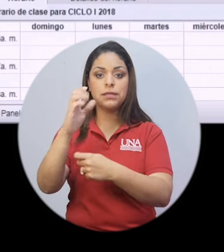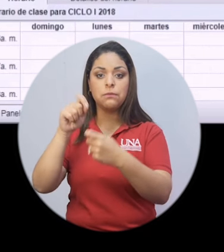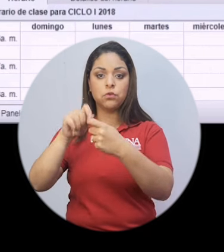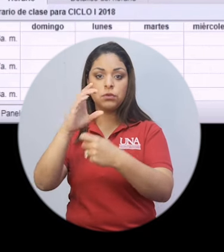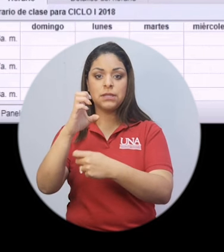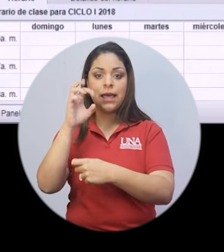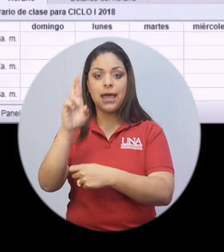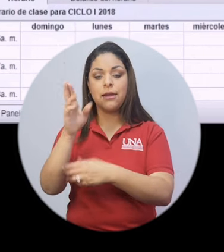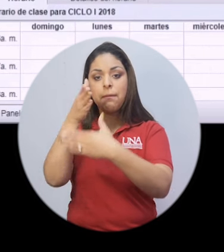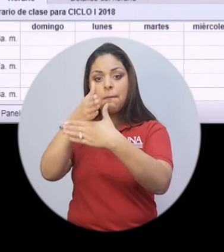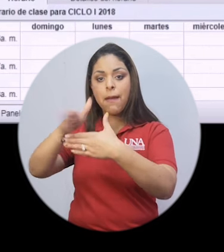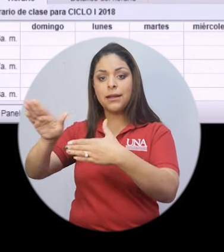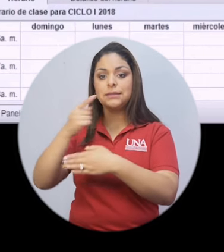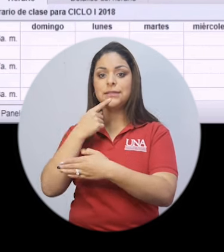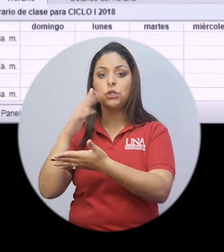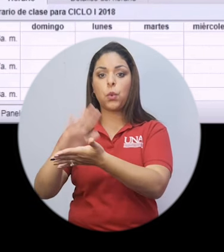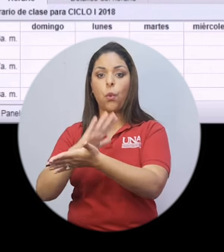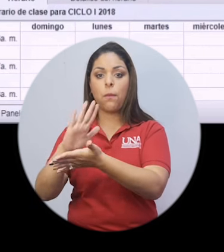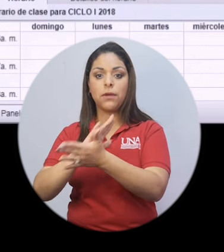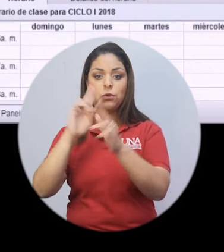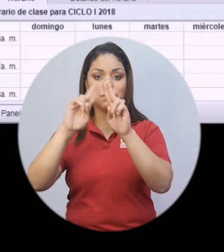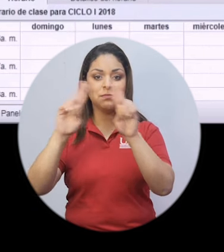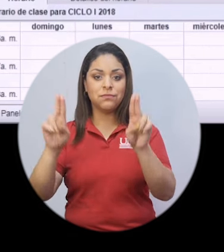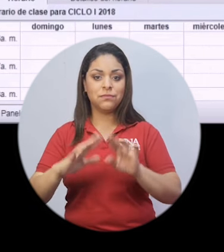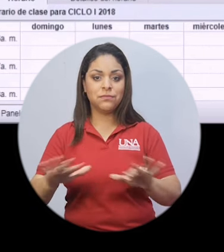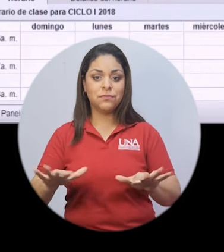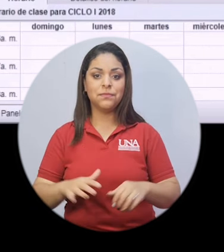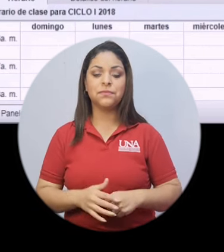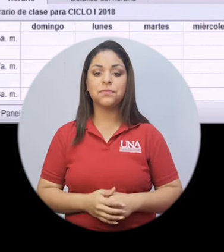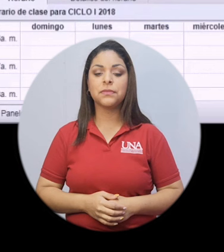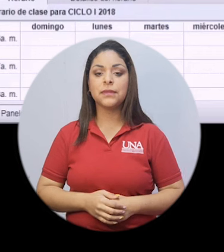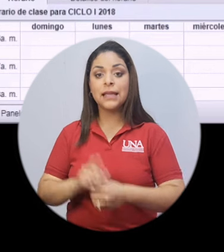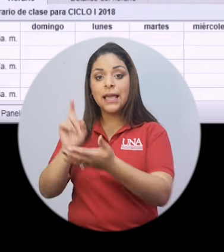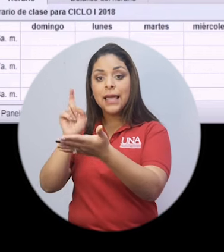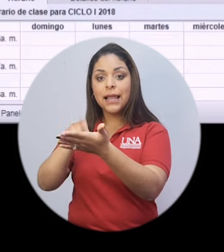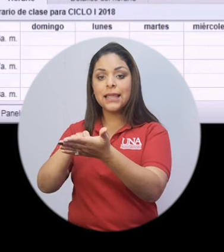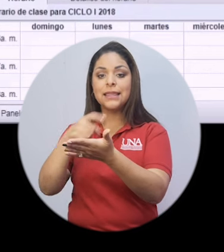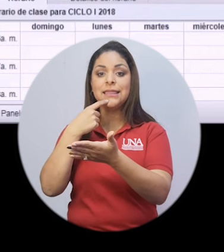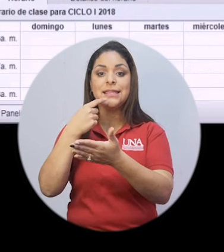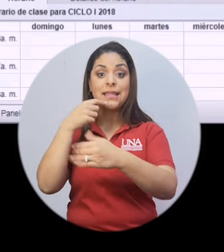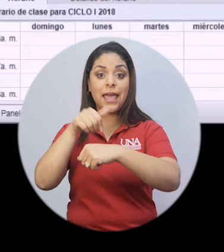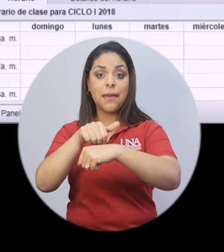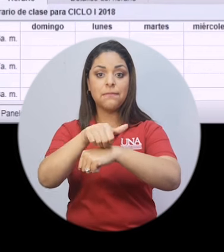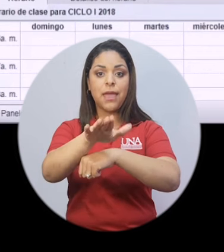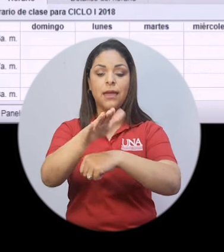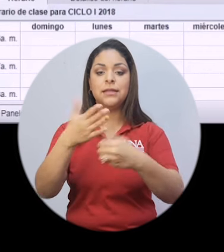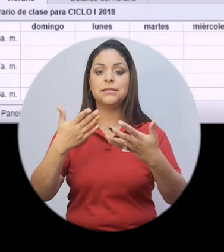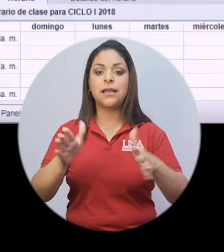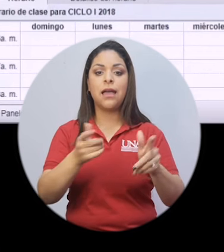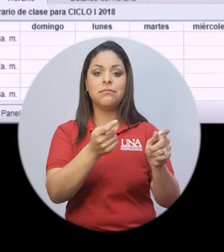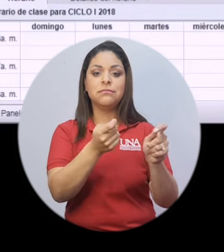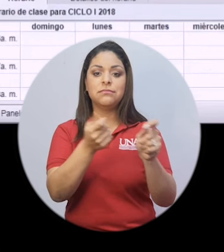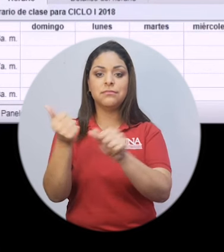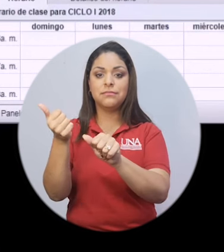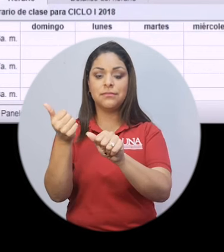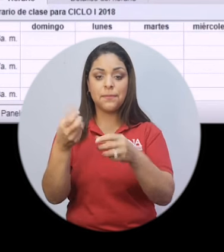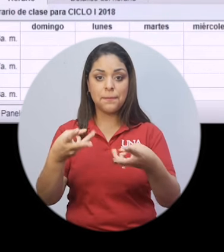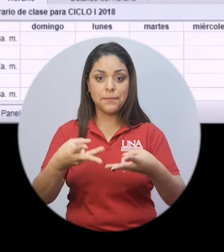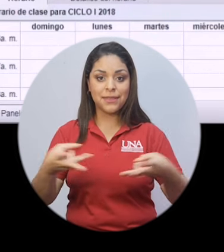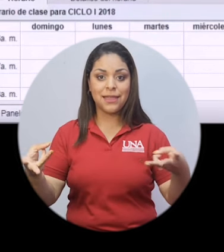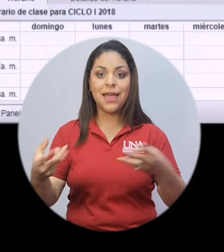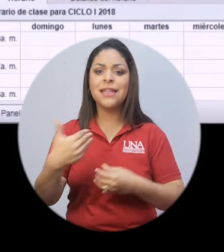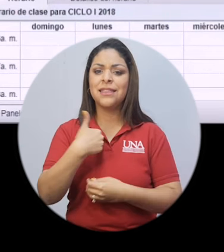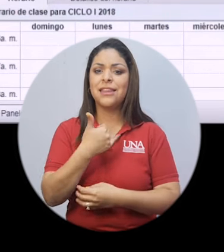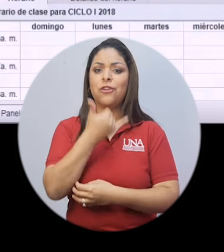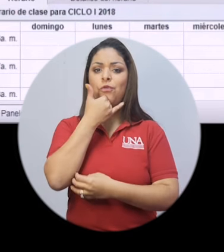www.registro.una.ac.cr en el apartado de documentos electrónicos. Hace clic sobre el botón Enviar para eliminar la materia